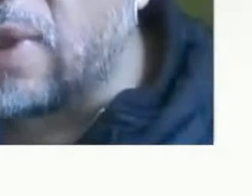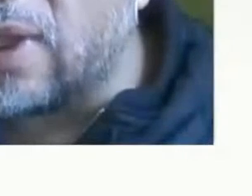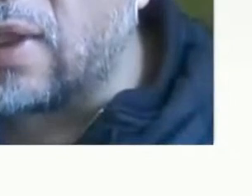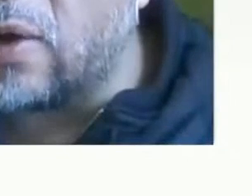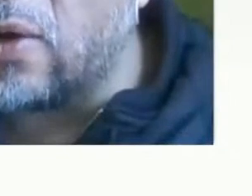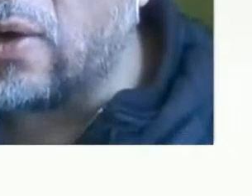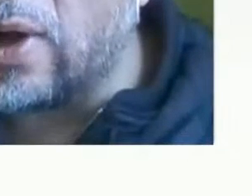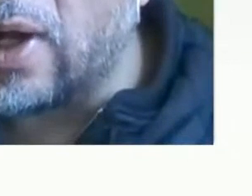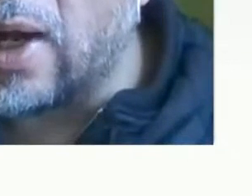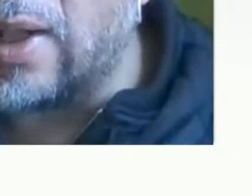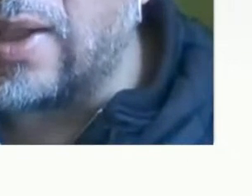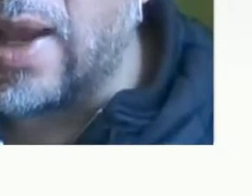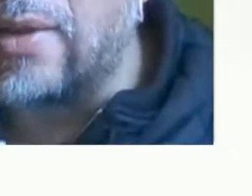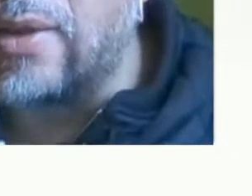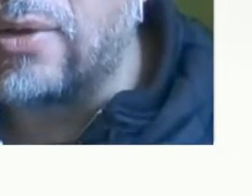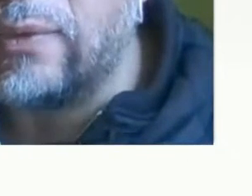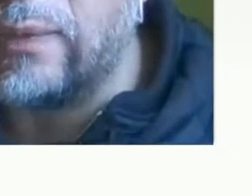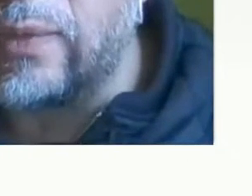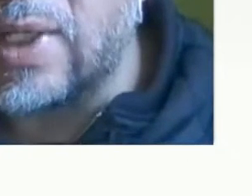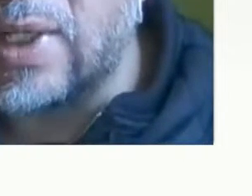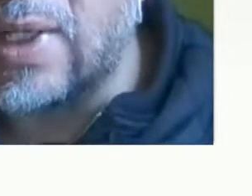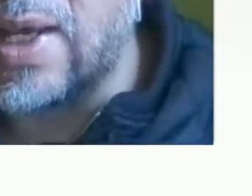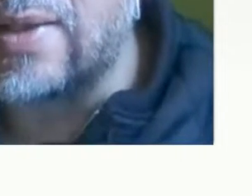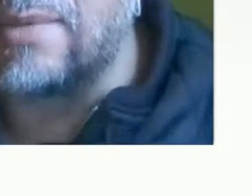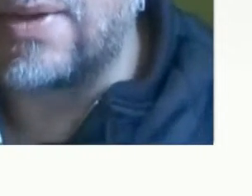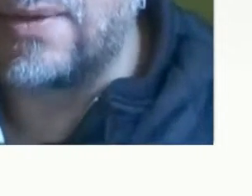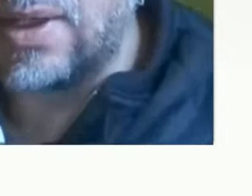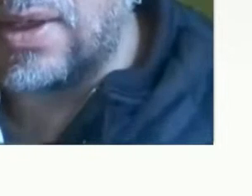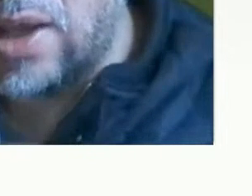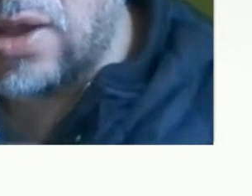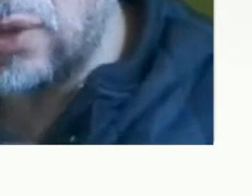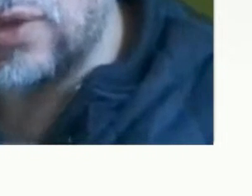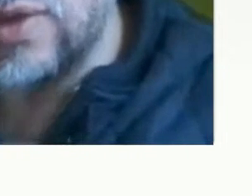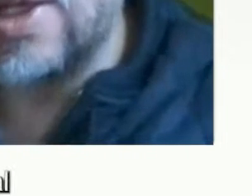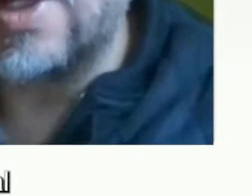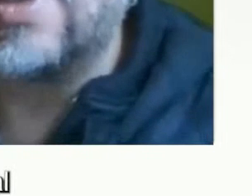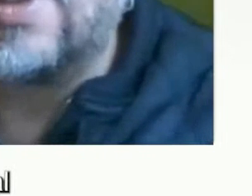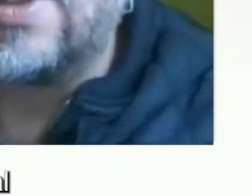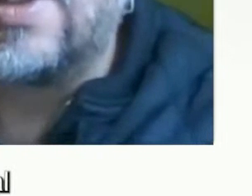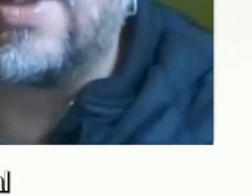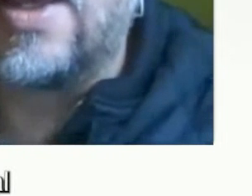Bueno, yo me dedico al teatro desde hace más de 20 años.